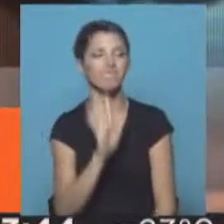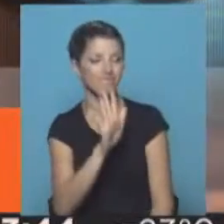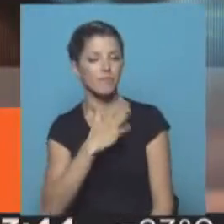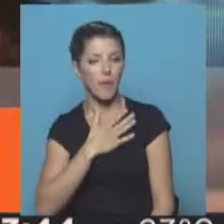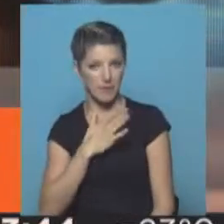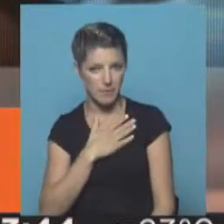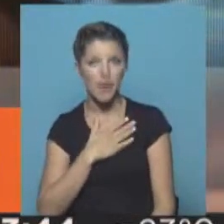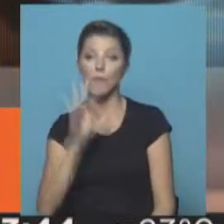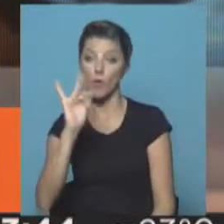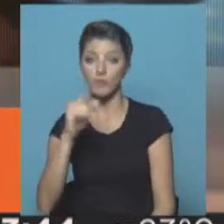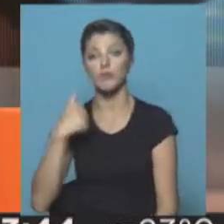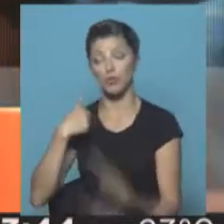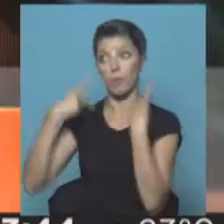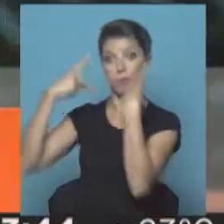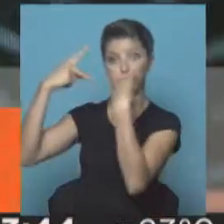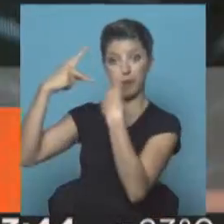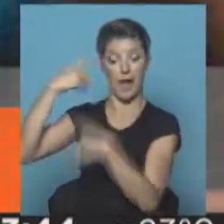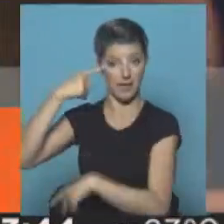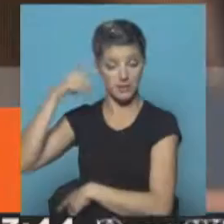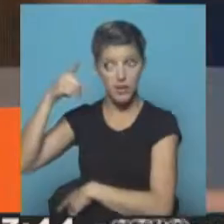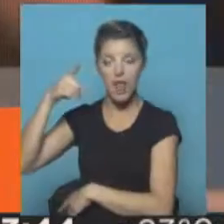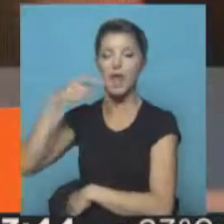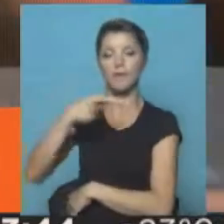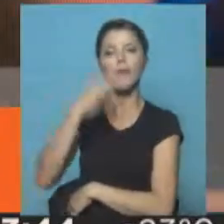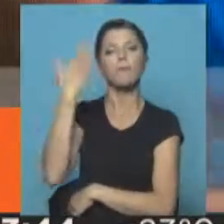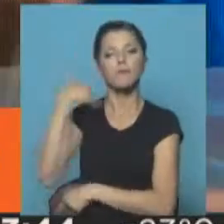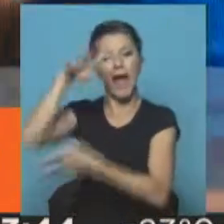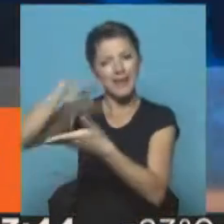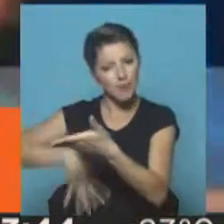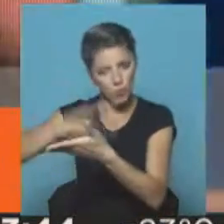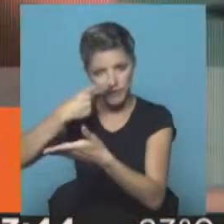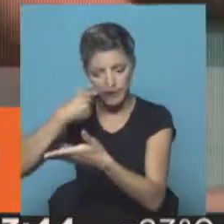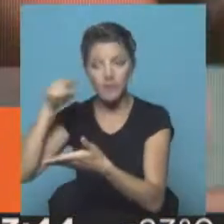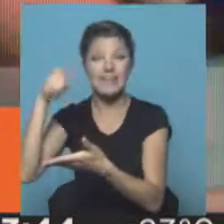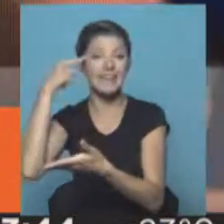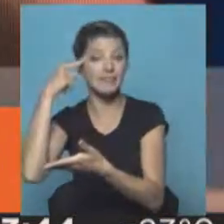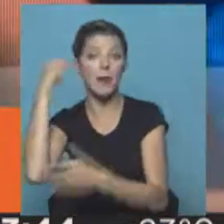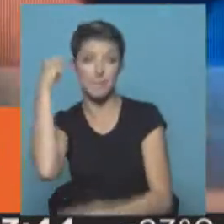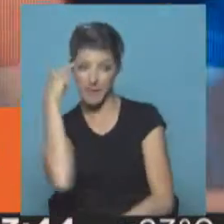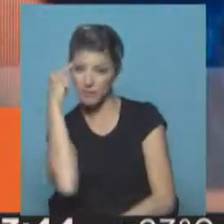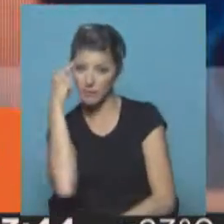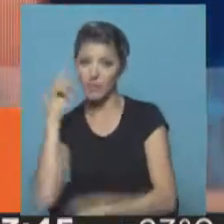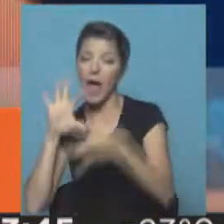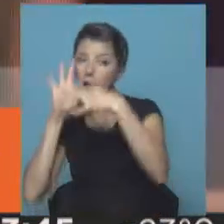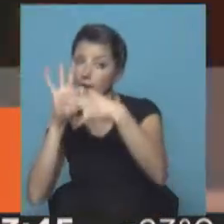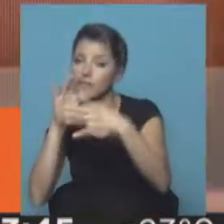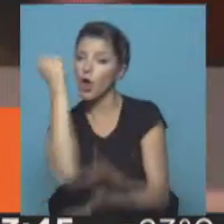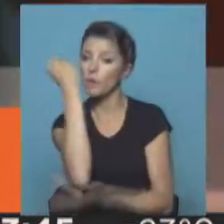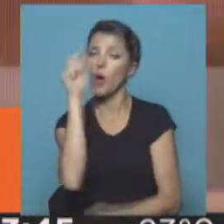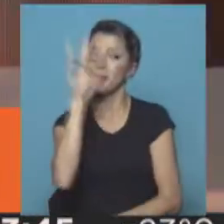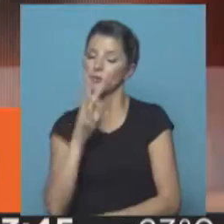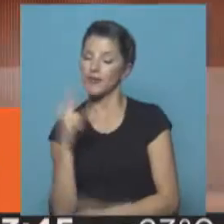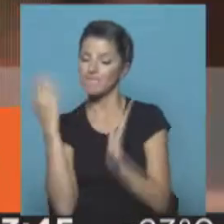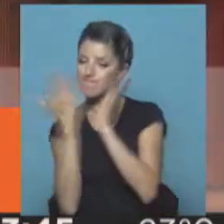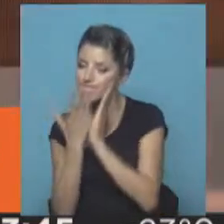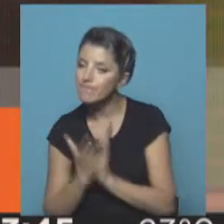vengo de China y esta semana salió un artículo muy interesante donde China está repensando su alianza económica con Venezuela. Ha